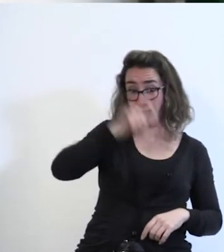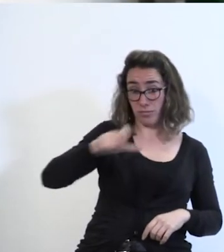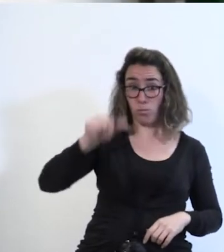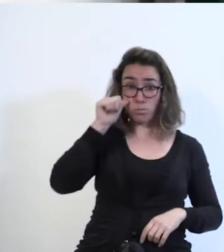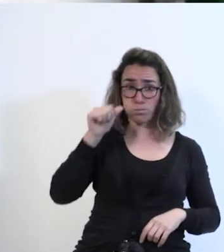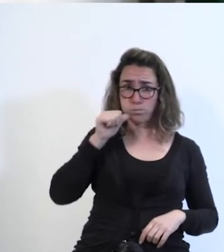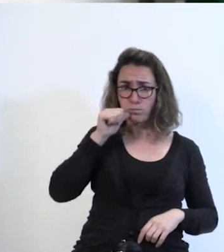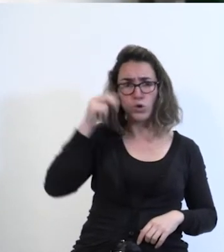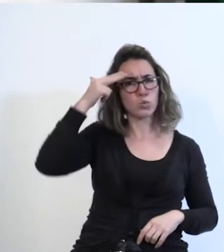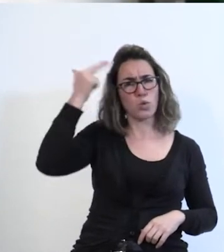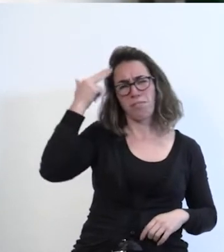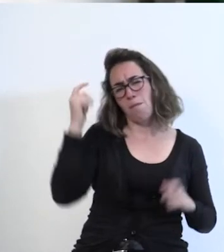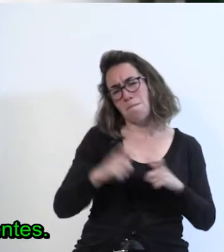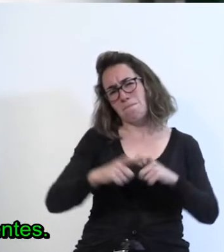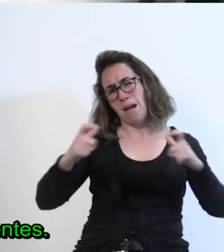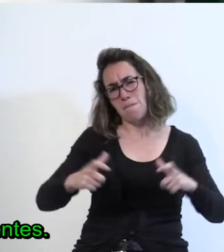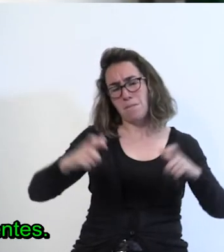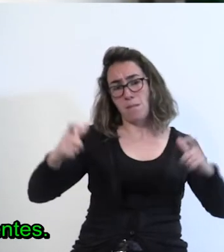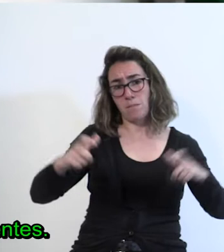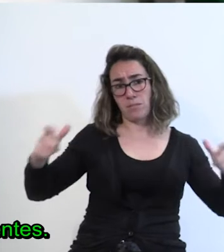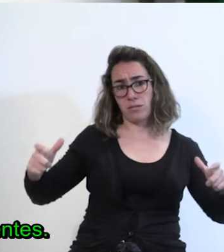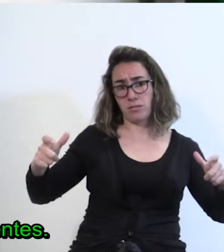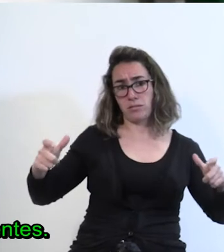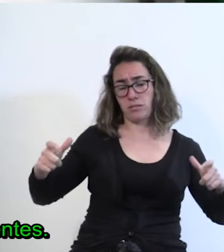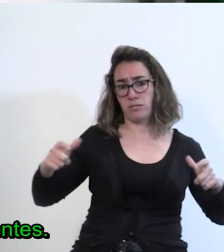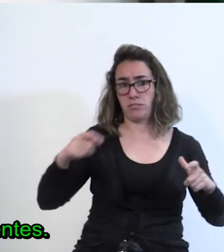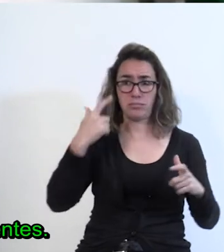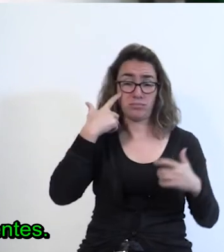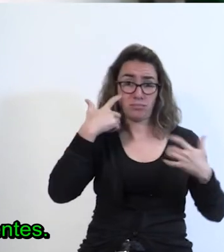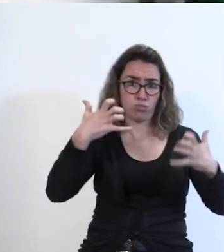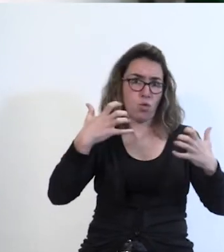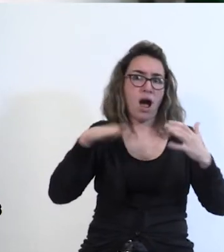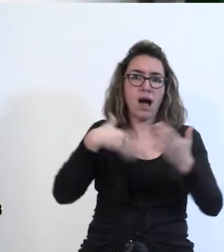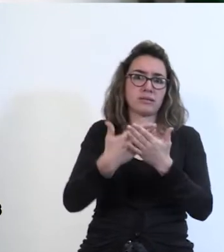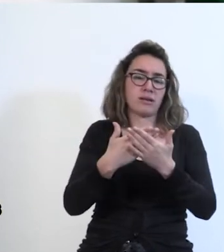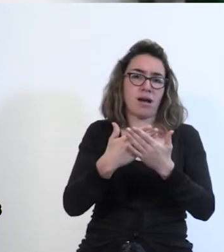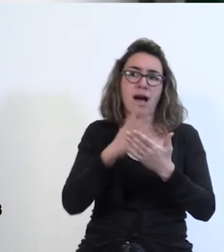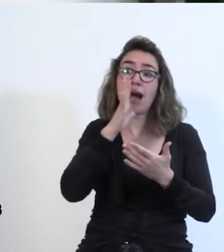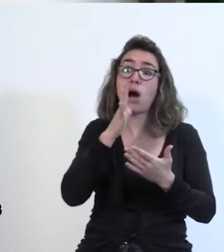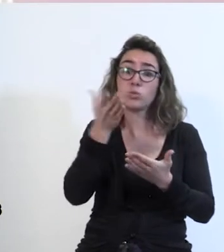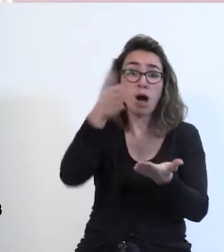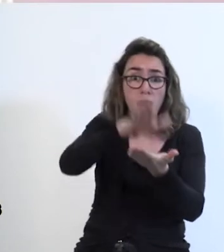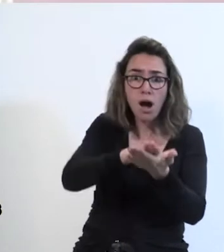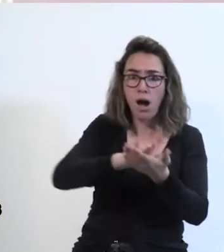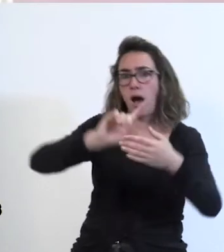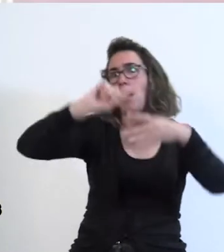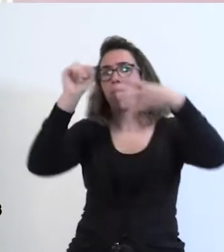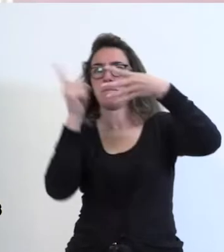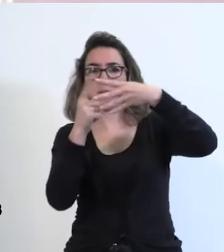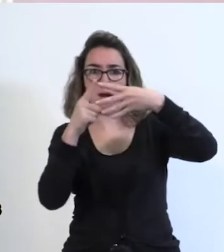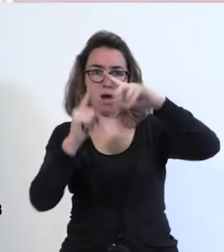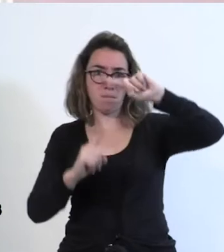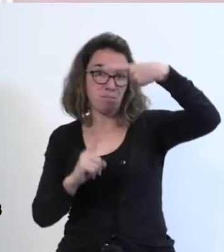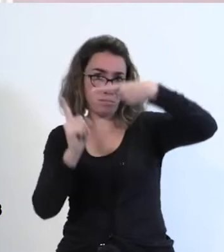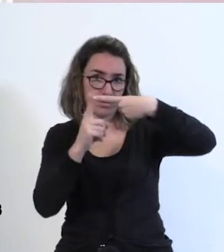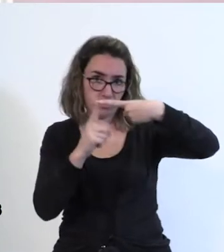convertido en la primera causa de muerte en la tasa de fecundidad de adolescentes. Pero esto, ¿vosotros consideráis que